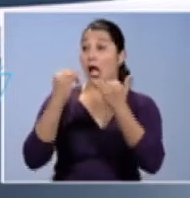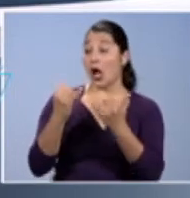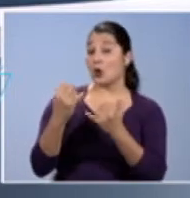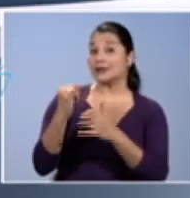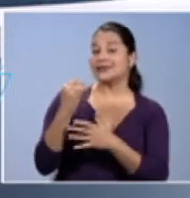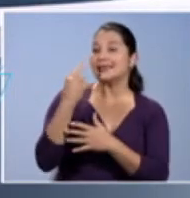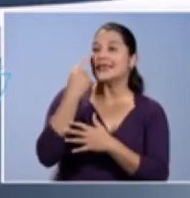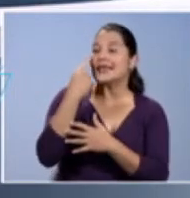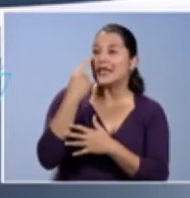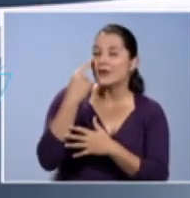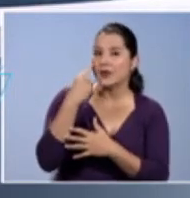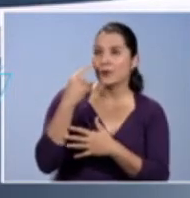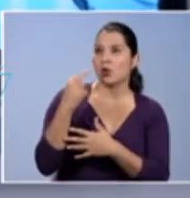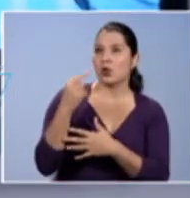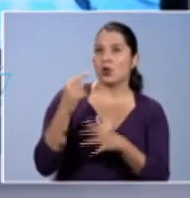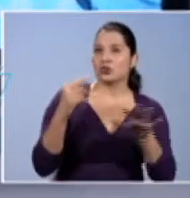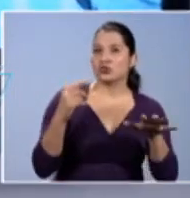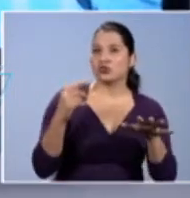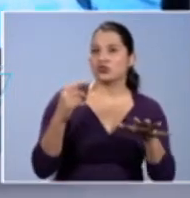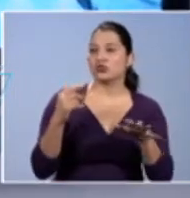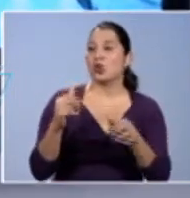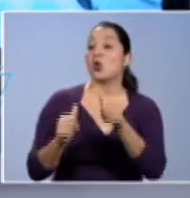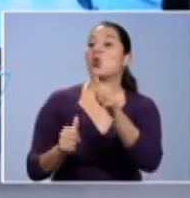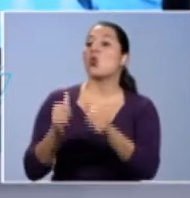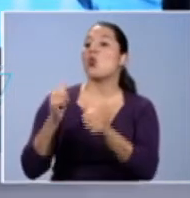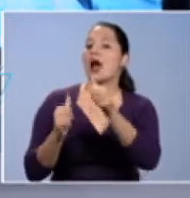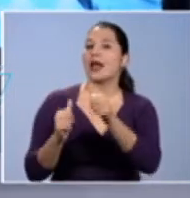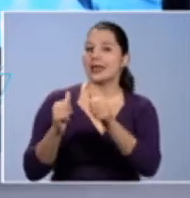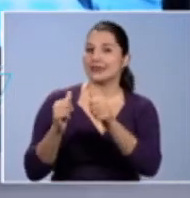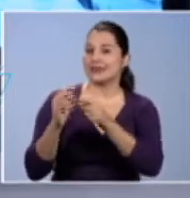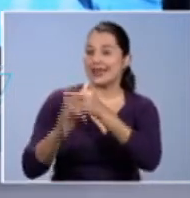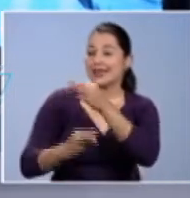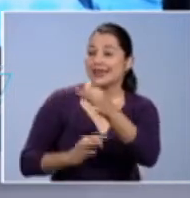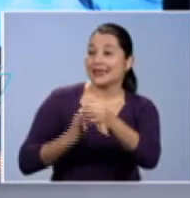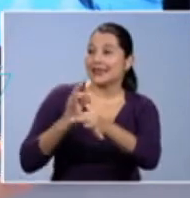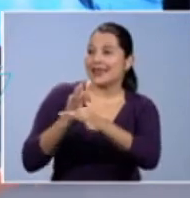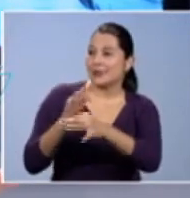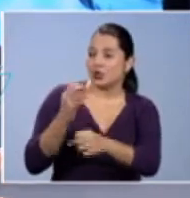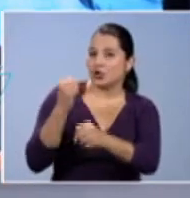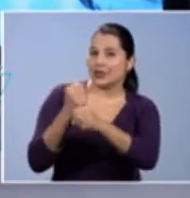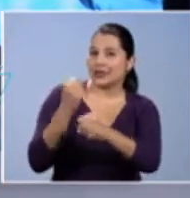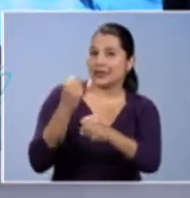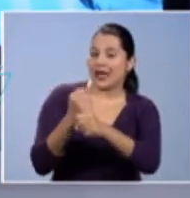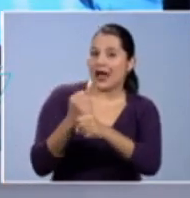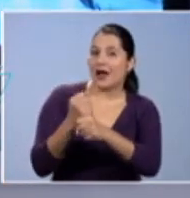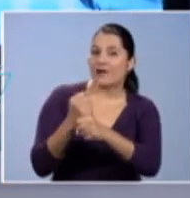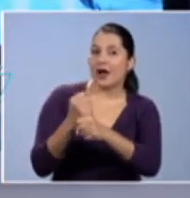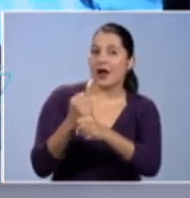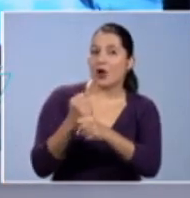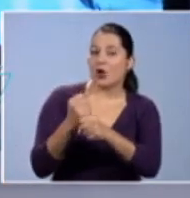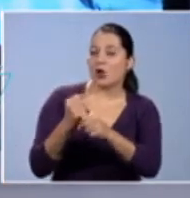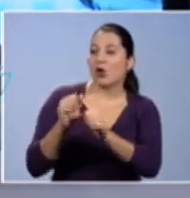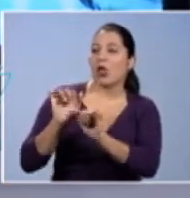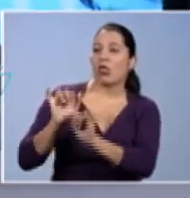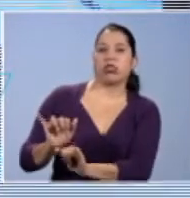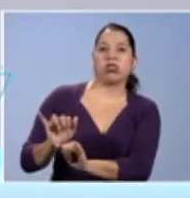sector contrario, ¿cuáles serían esos tipos de empleos que se estarían manteniendo al margen, por decirlo así, un